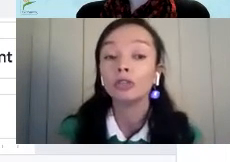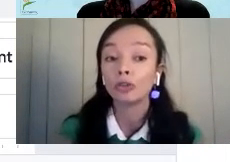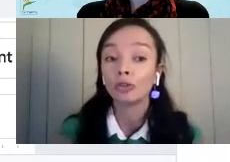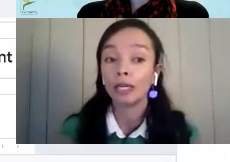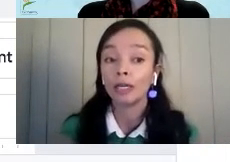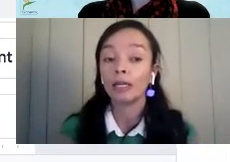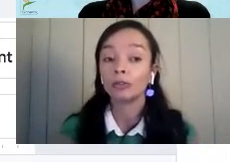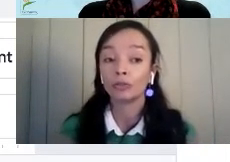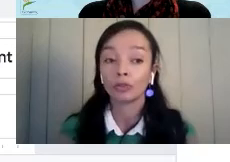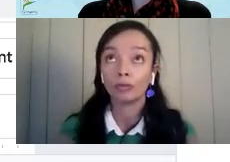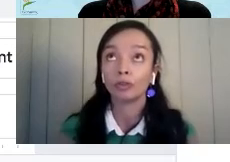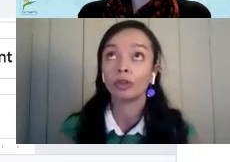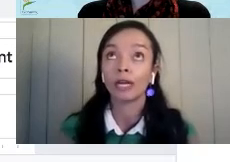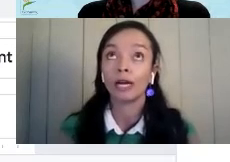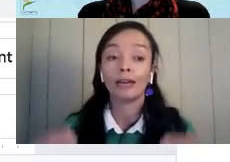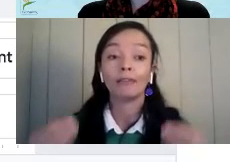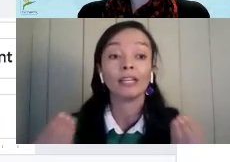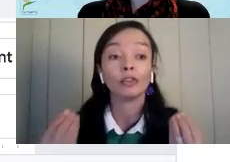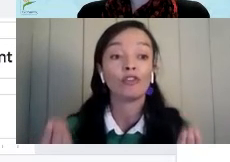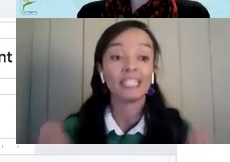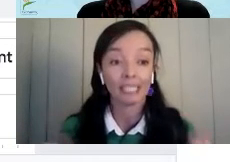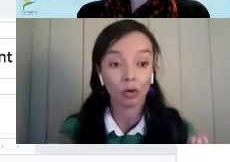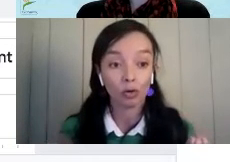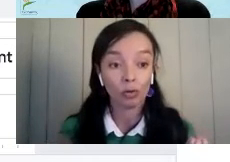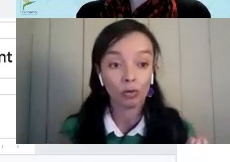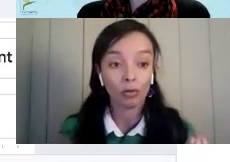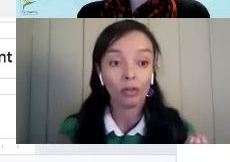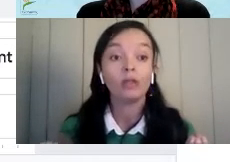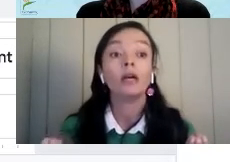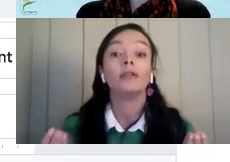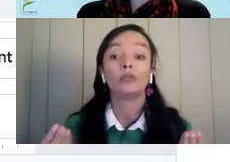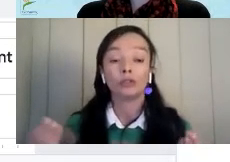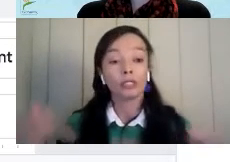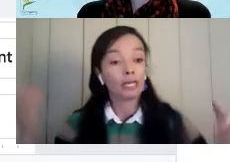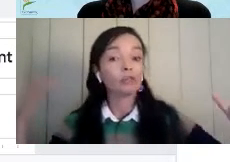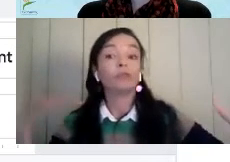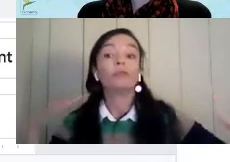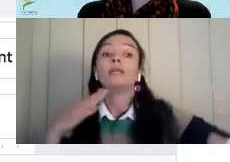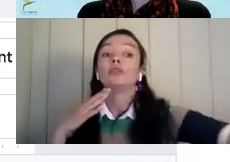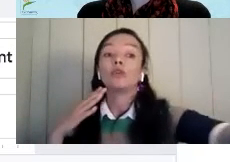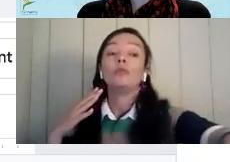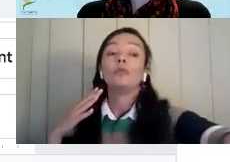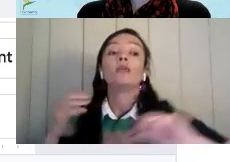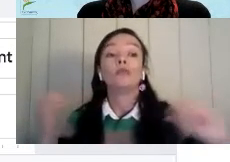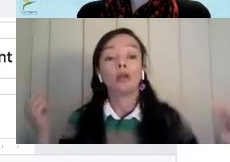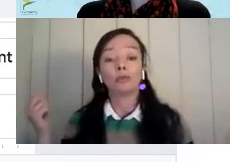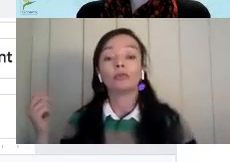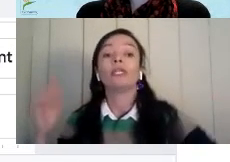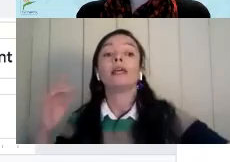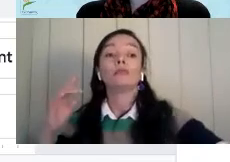a los niños les gusta mucho el afecto físico, entonces eso miremoslo como una